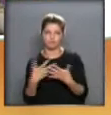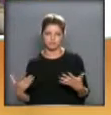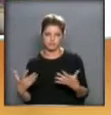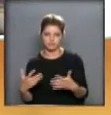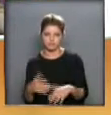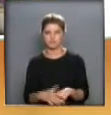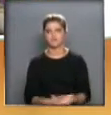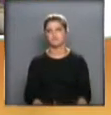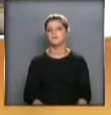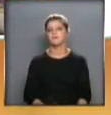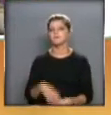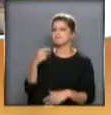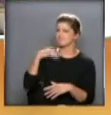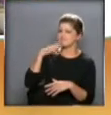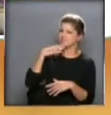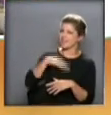al final